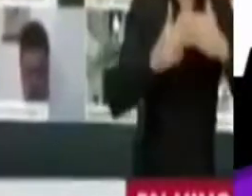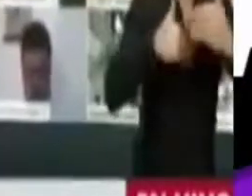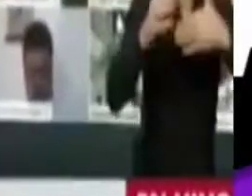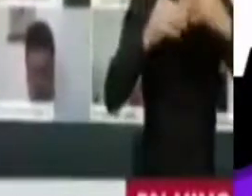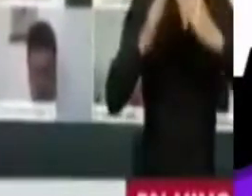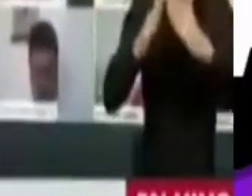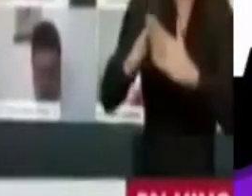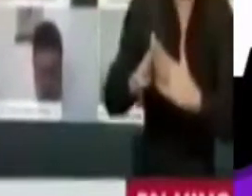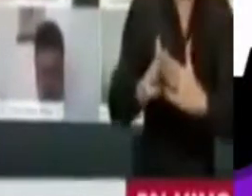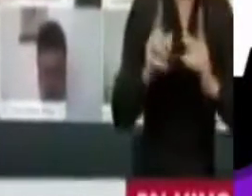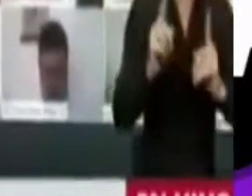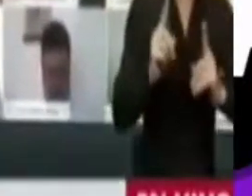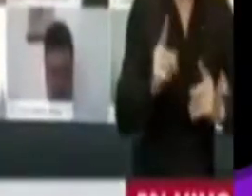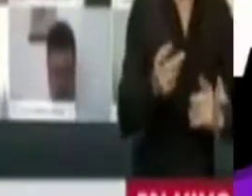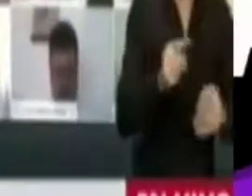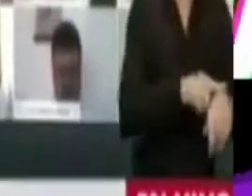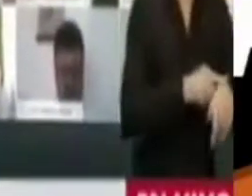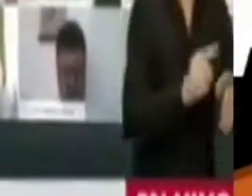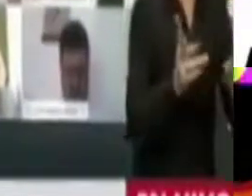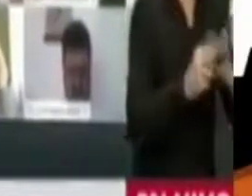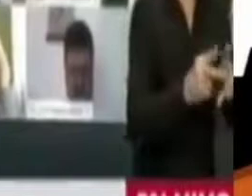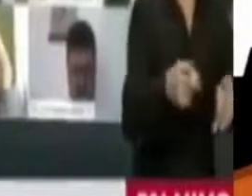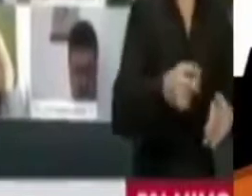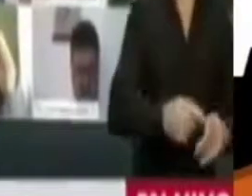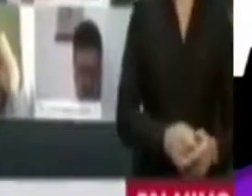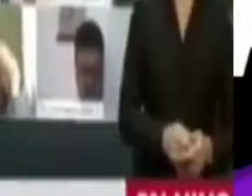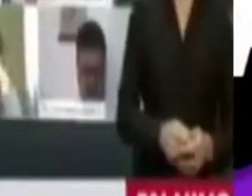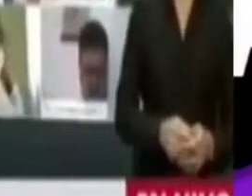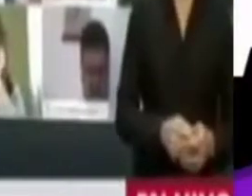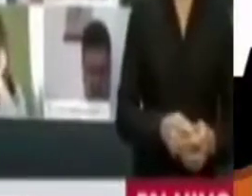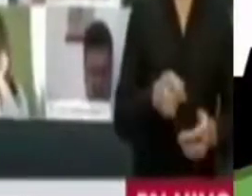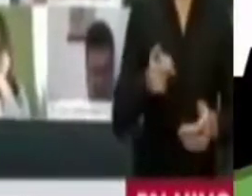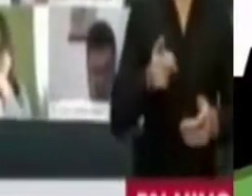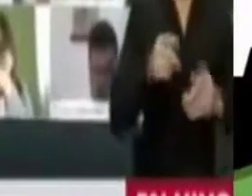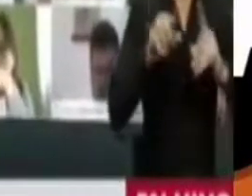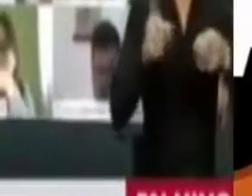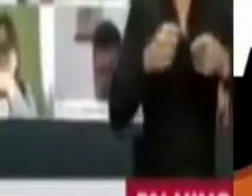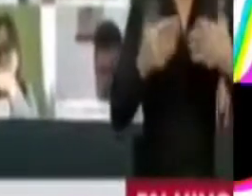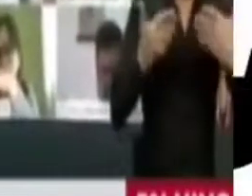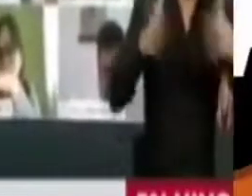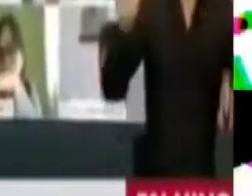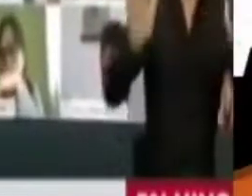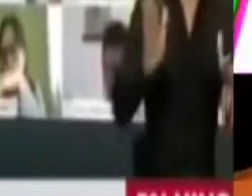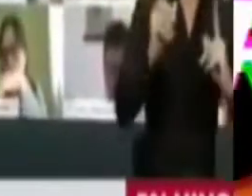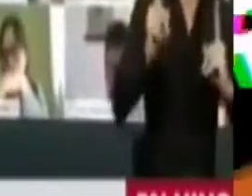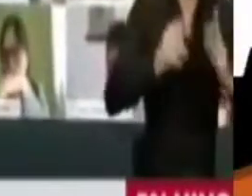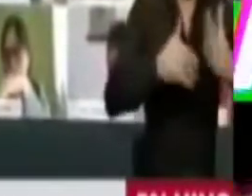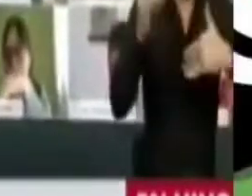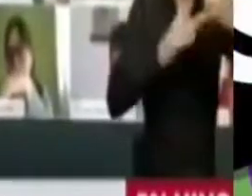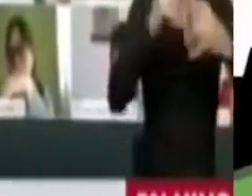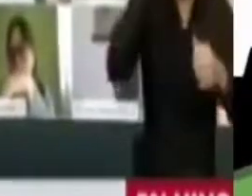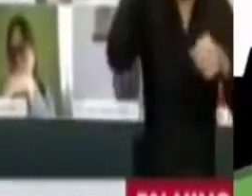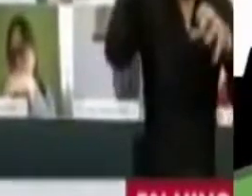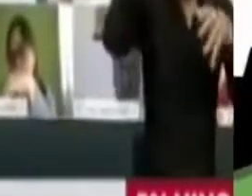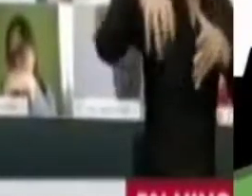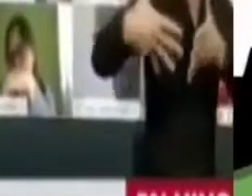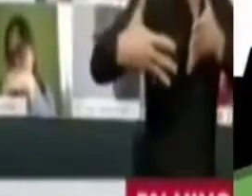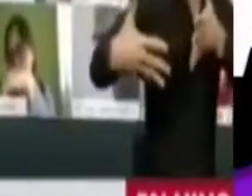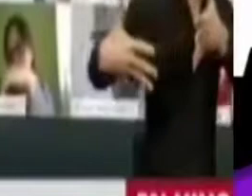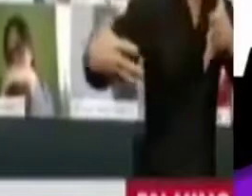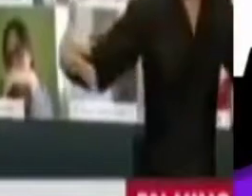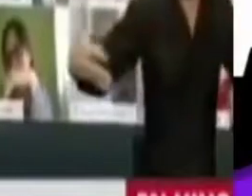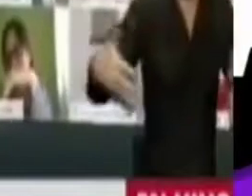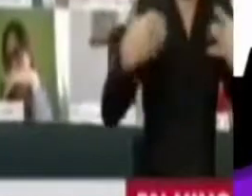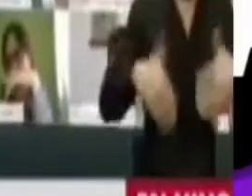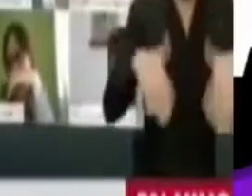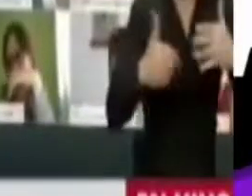media sanción, que va a ser el Senado, y después que el Ejecutivo pueda, digamos, hacer el acuerdo instrumentado de